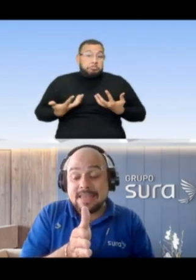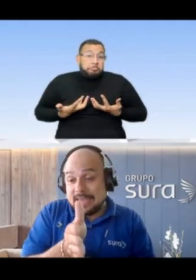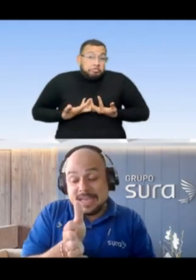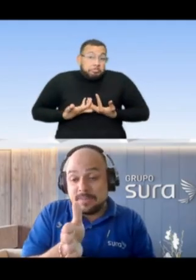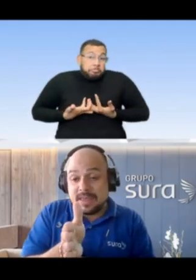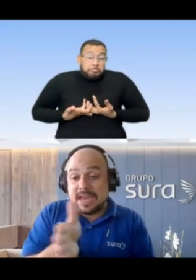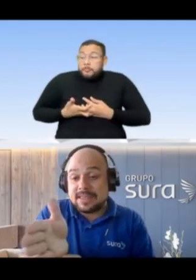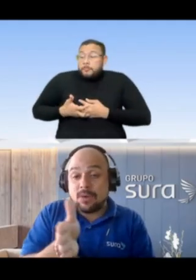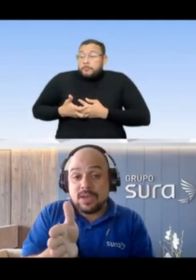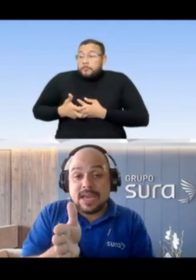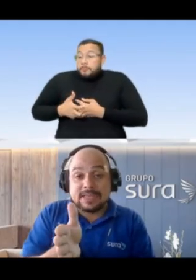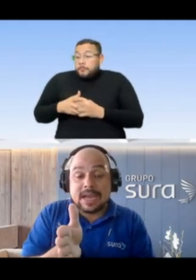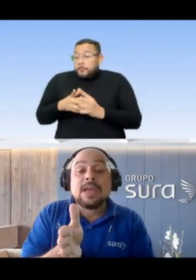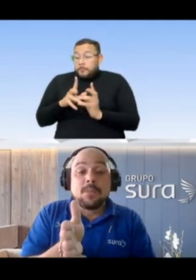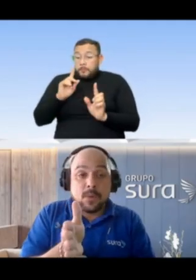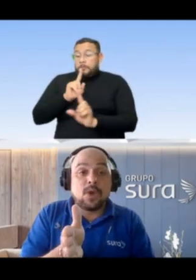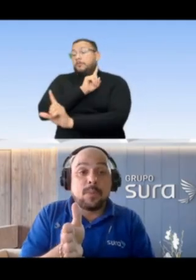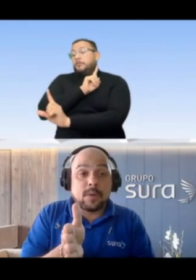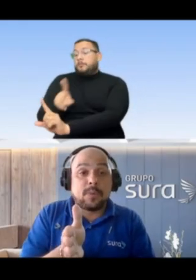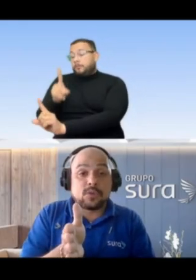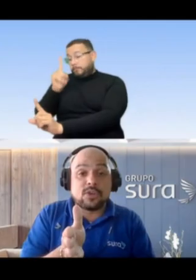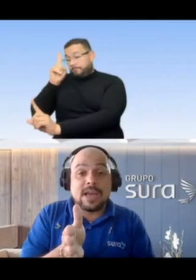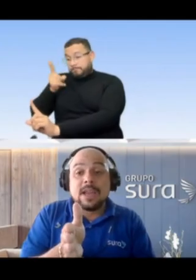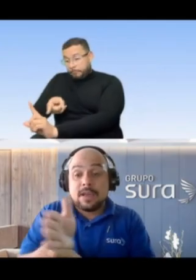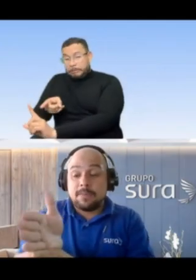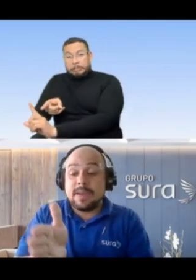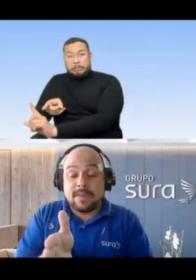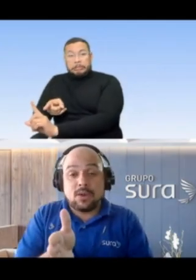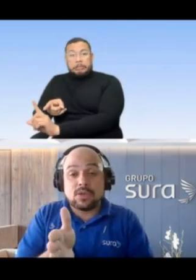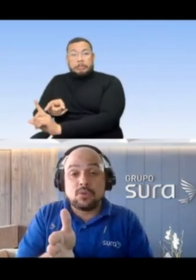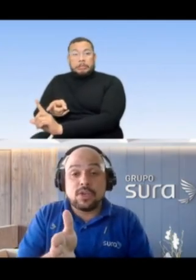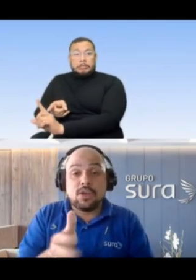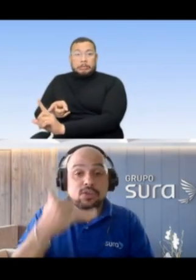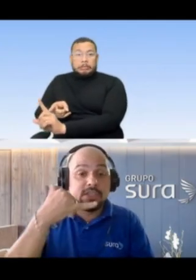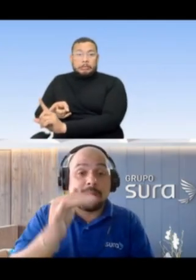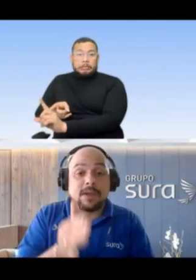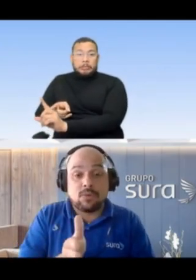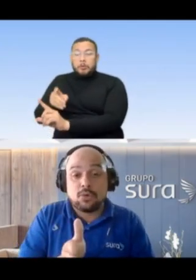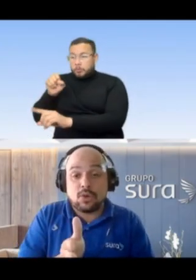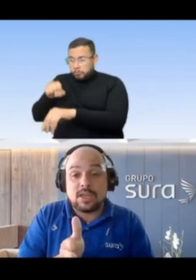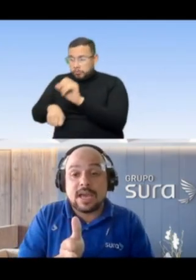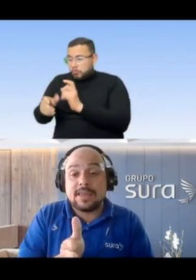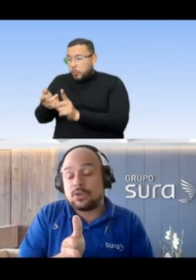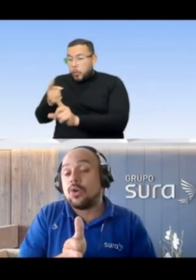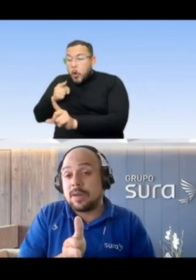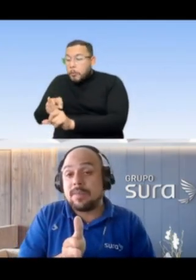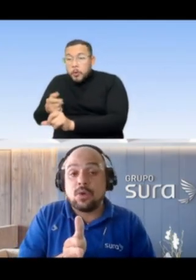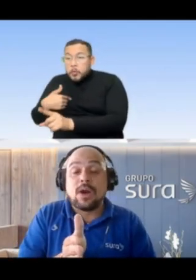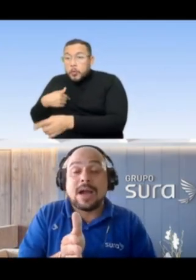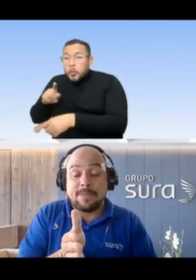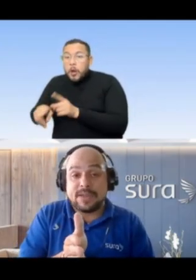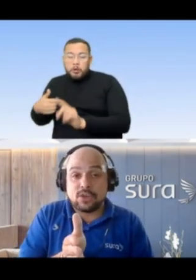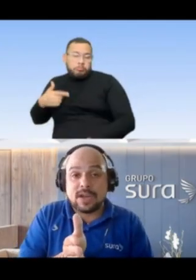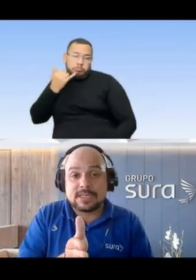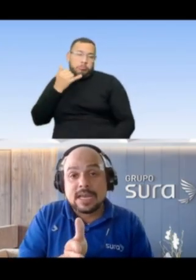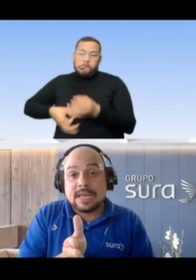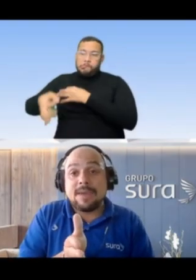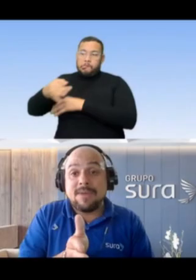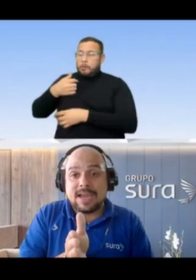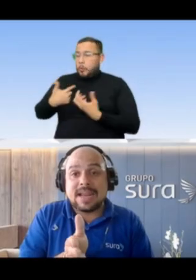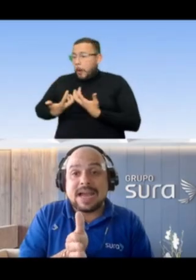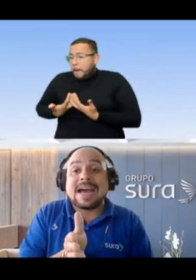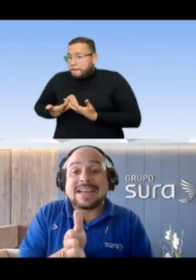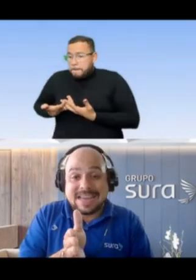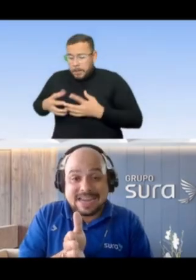manera inmediata o directa, puedo proporcionar primeros auxilios llamando a autoridades o llamando a